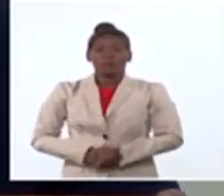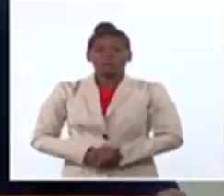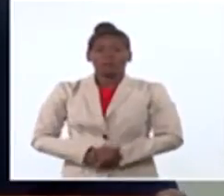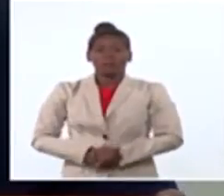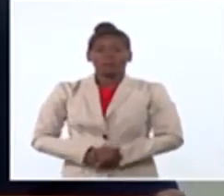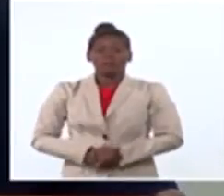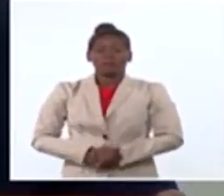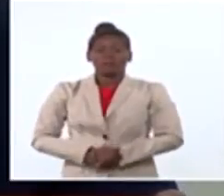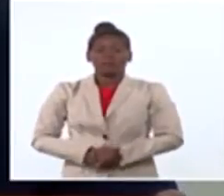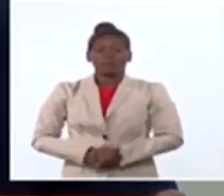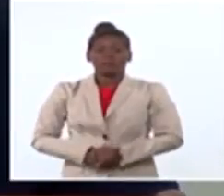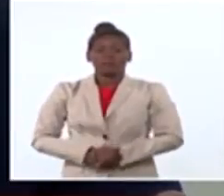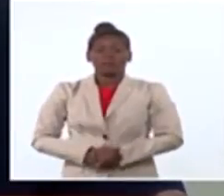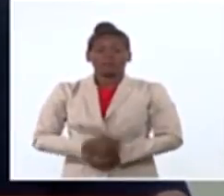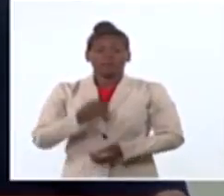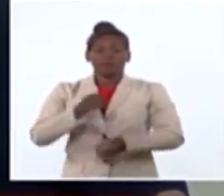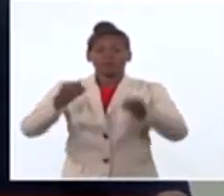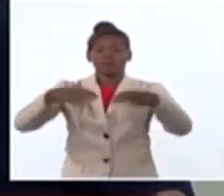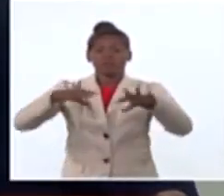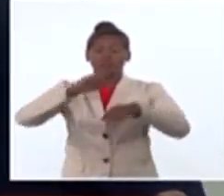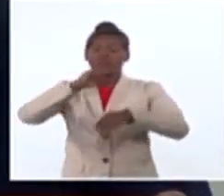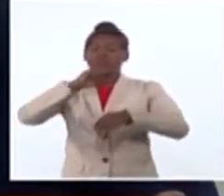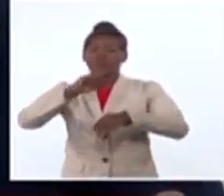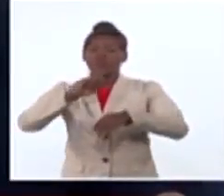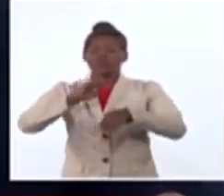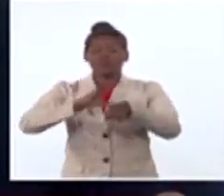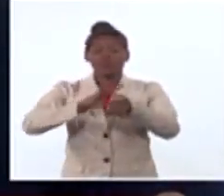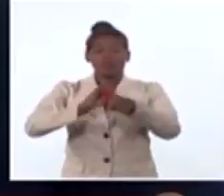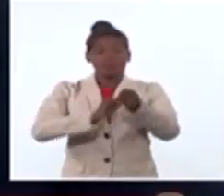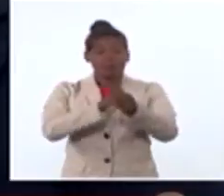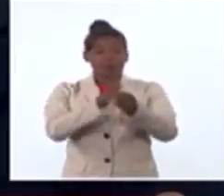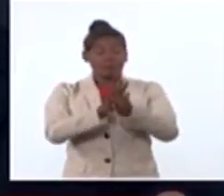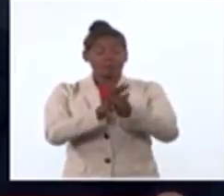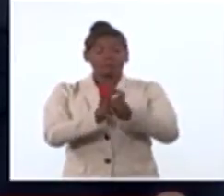la pandemia. Solo ahora,